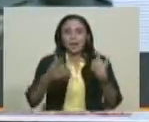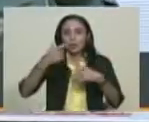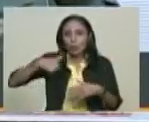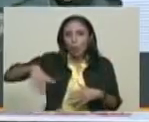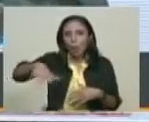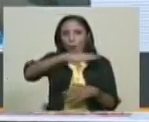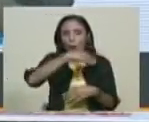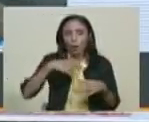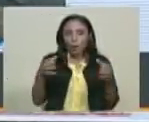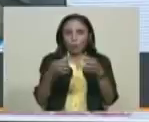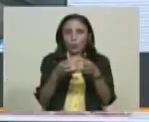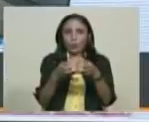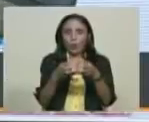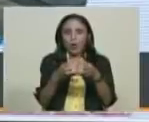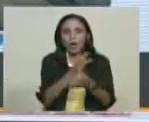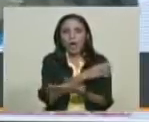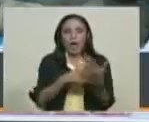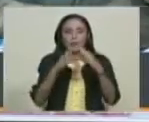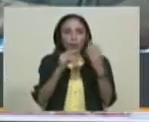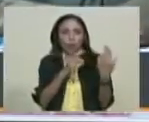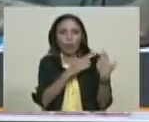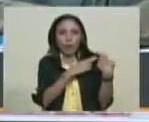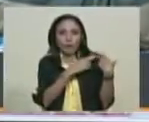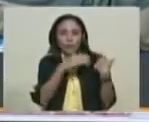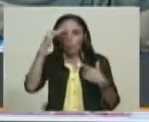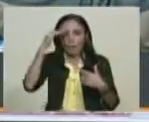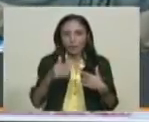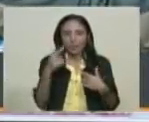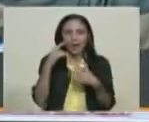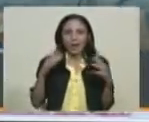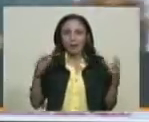asesinar a todo el alto mando político, militar,